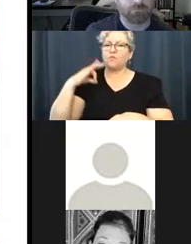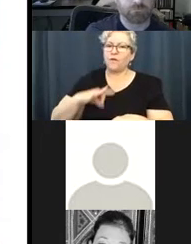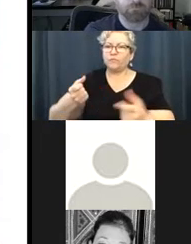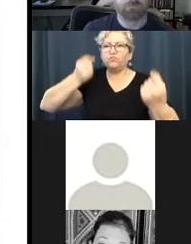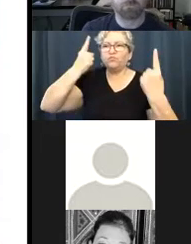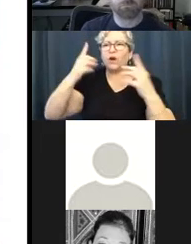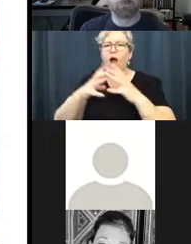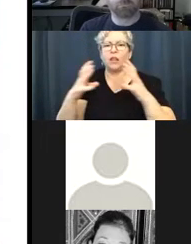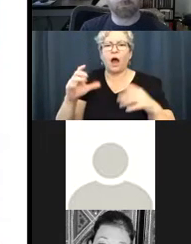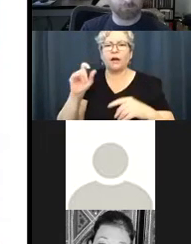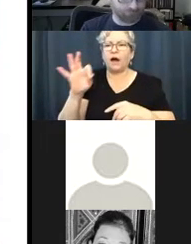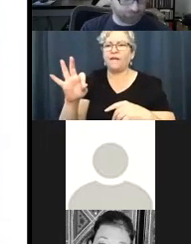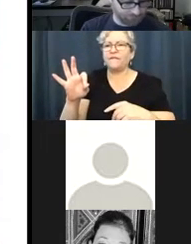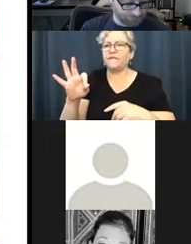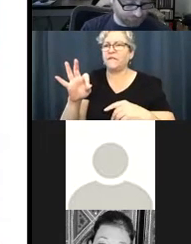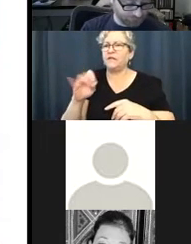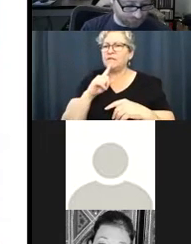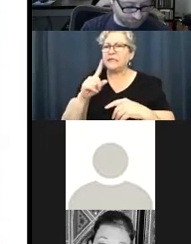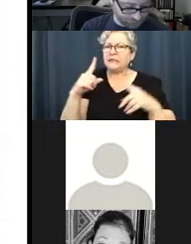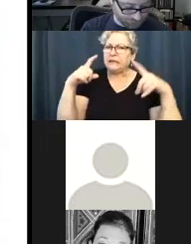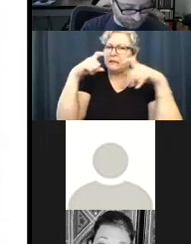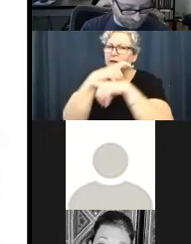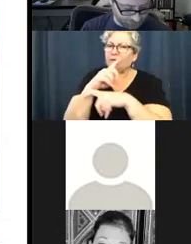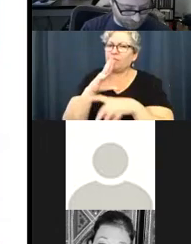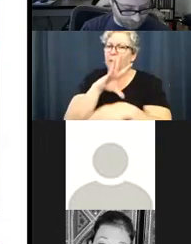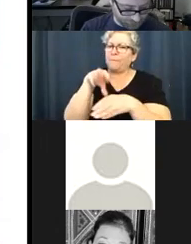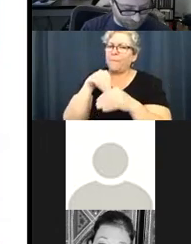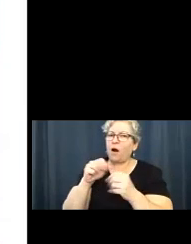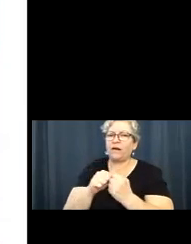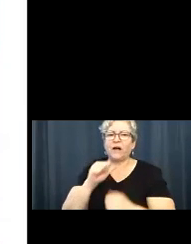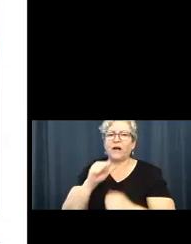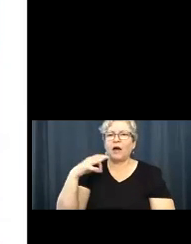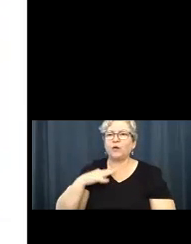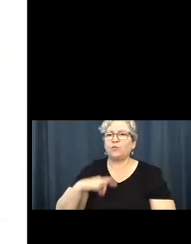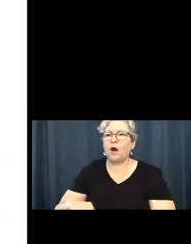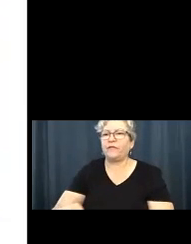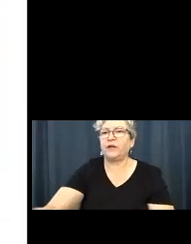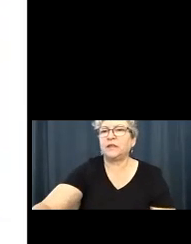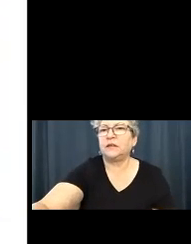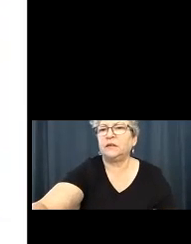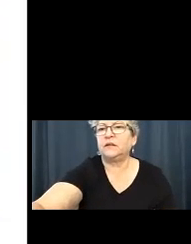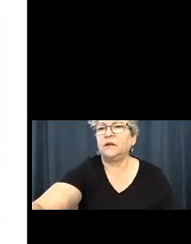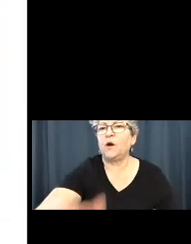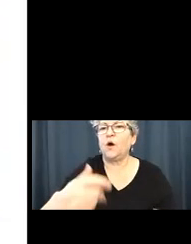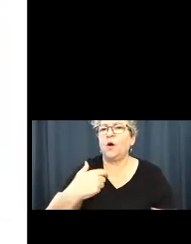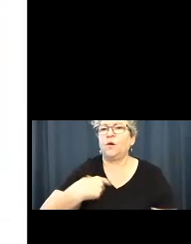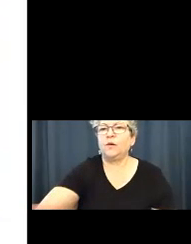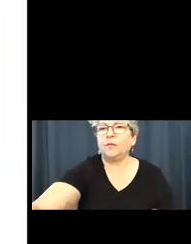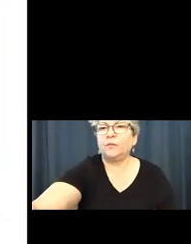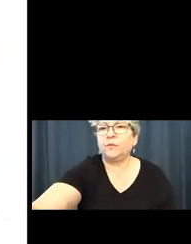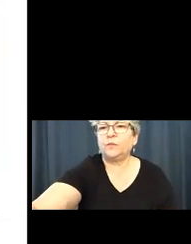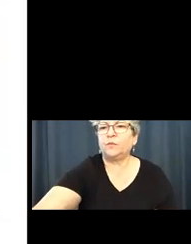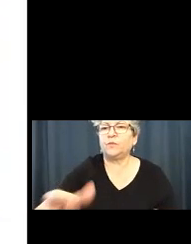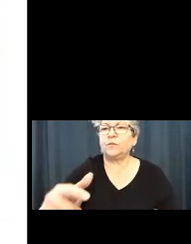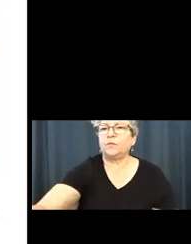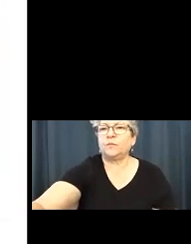y como unos non-profits compañeros, y sabemos las vicisitudes que conlleva eso. Y lo que estamos tratando de hacer